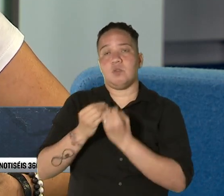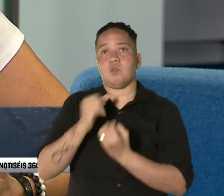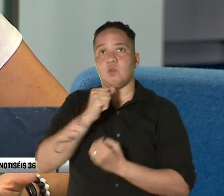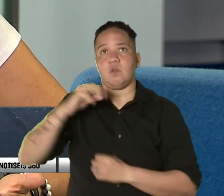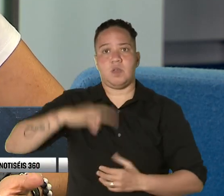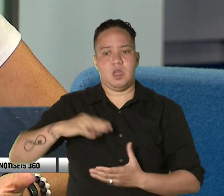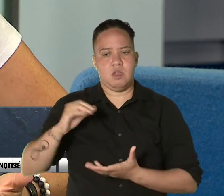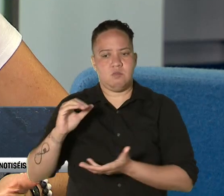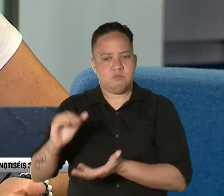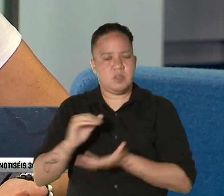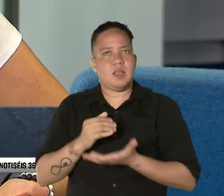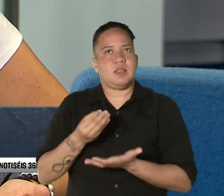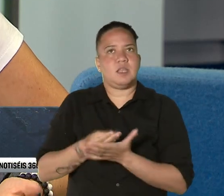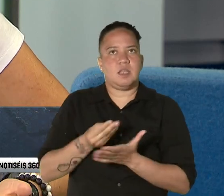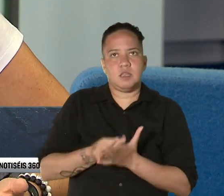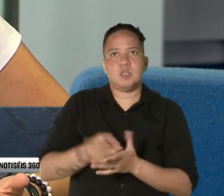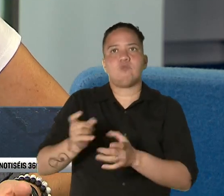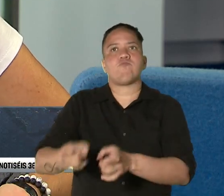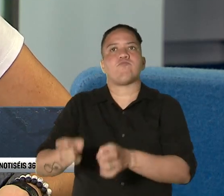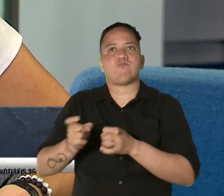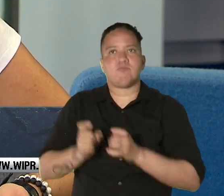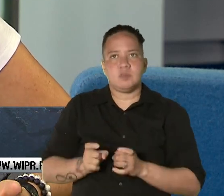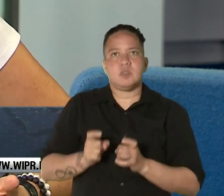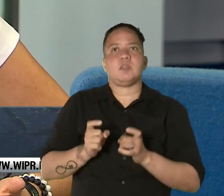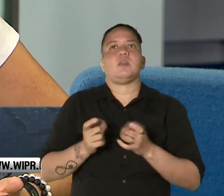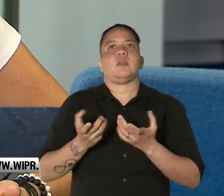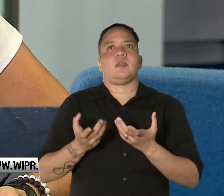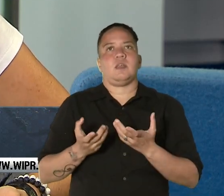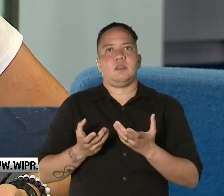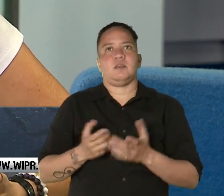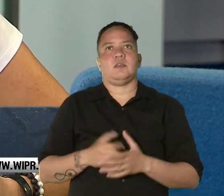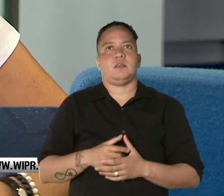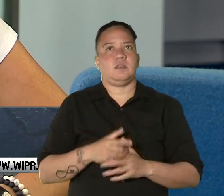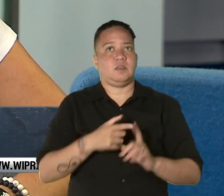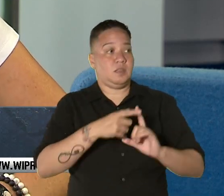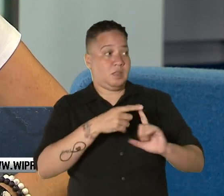tanto dinero como donativos en unidades móviles